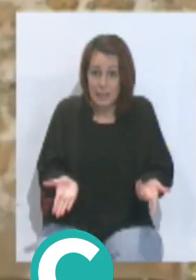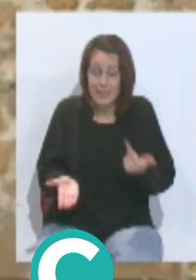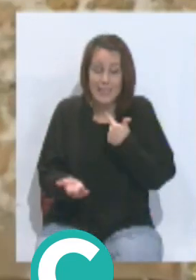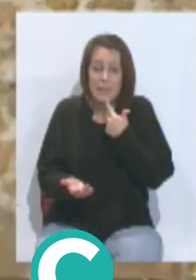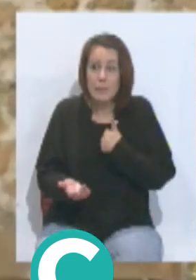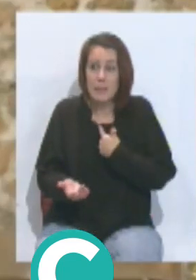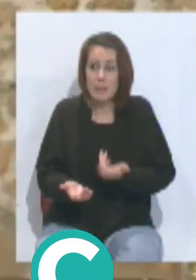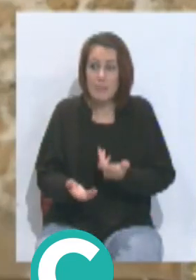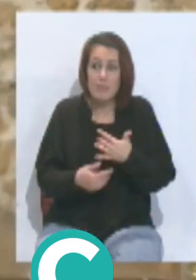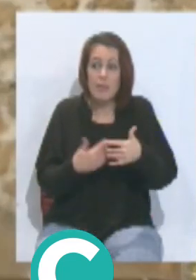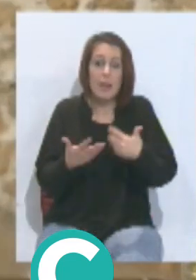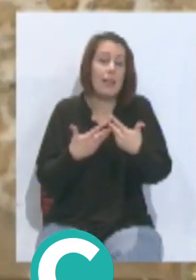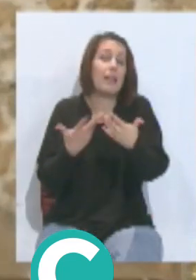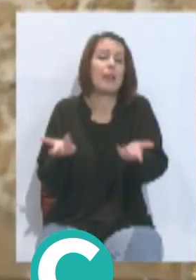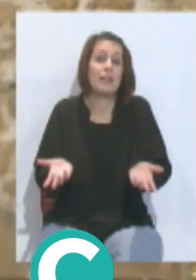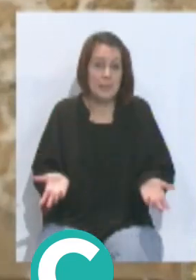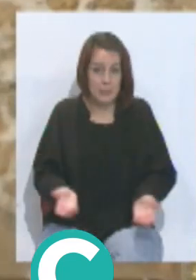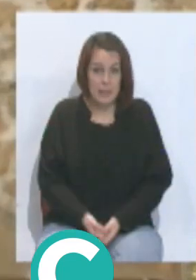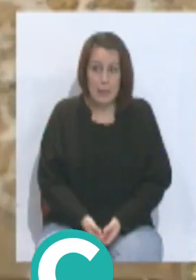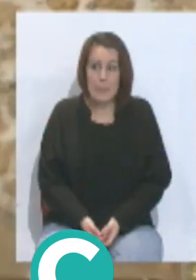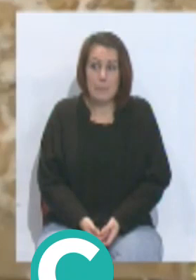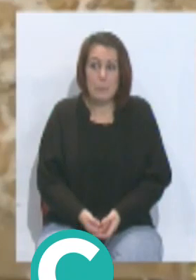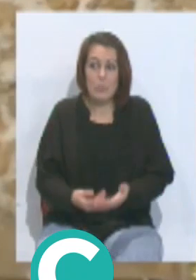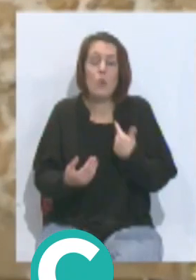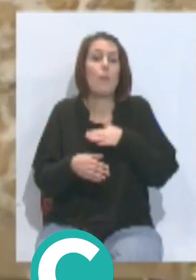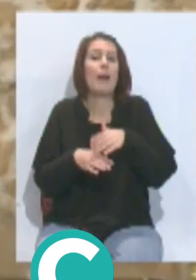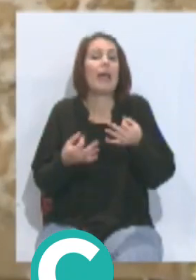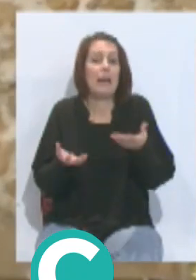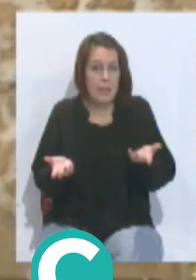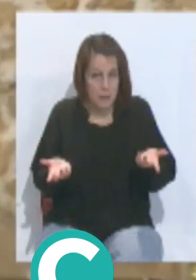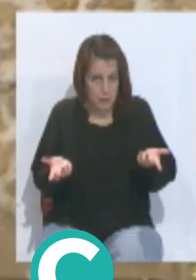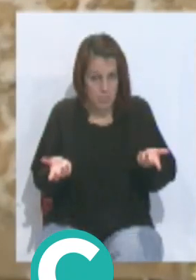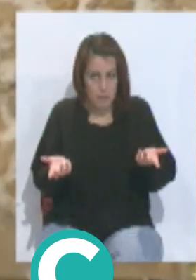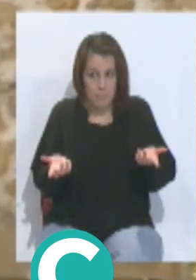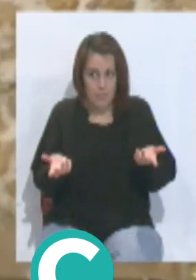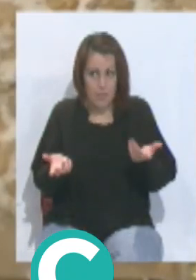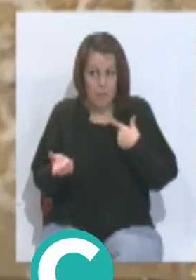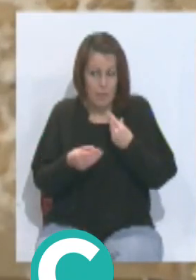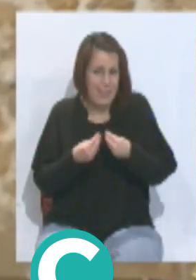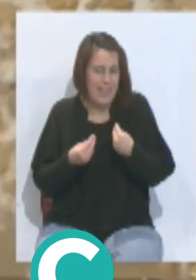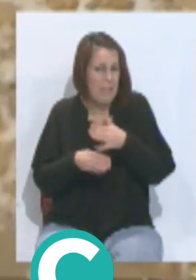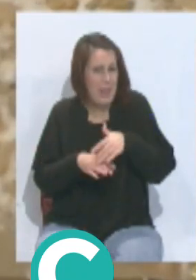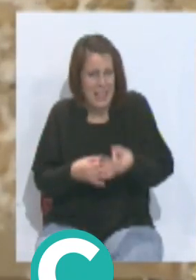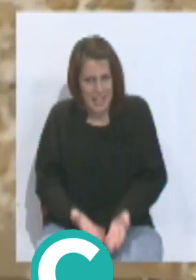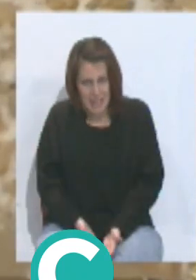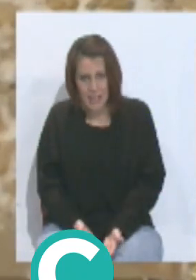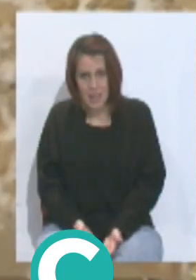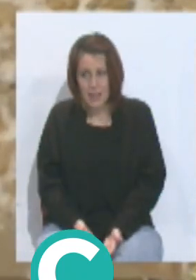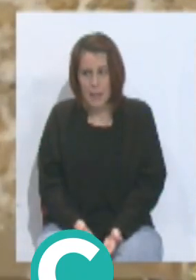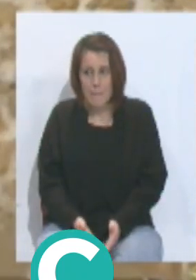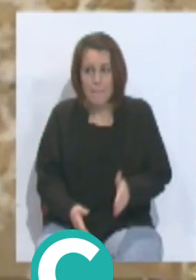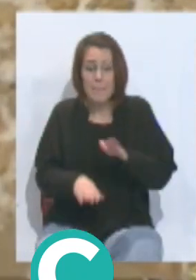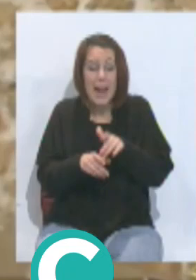Dime, la diera, titorito. ¿Para qué me hago eso? Titorito, trito, frama, ¿qué tengo que hacer yo? Para